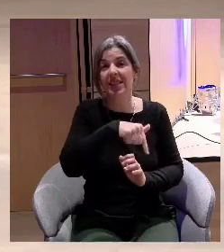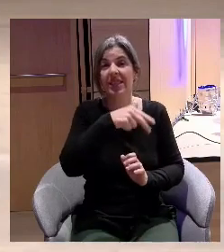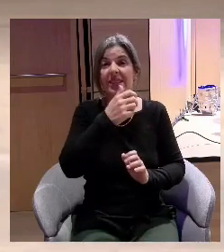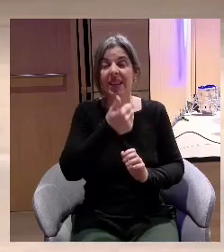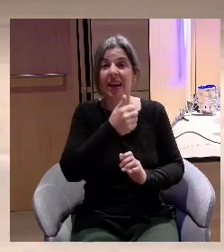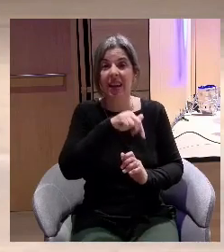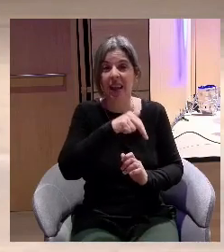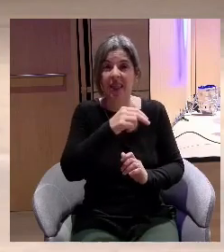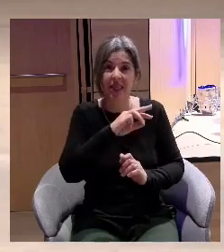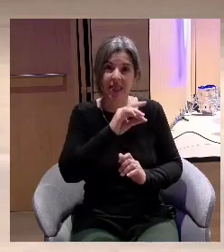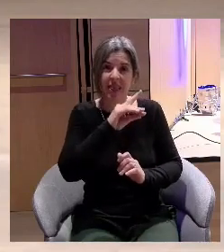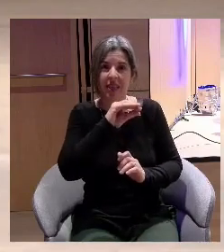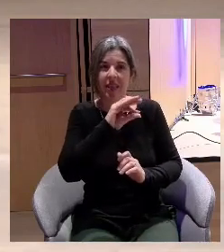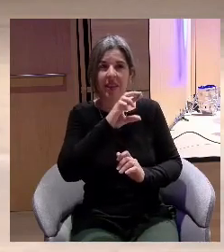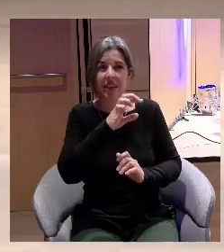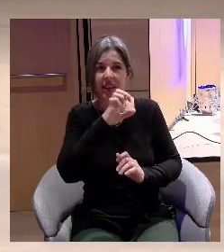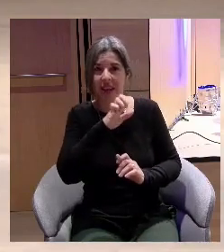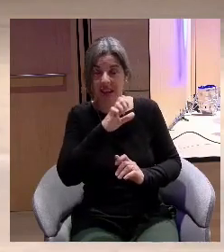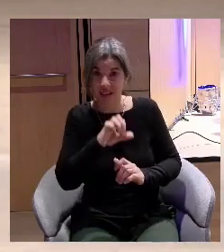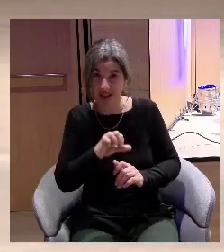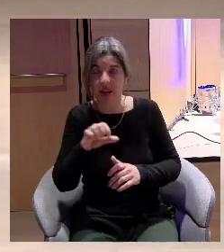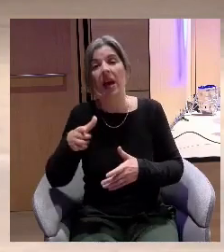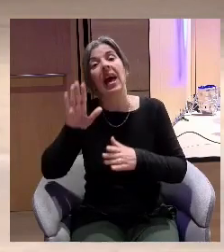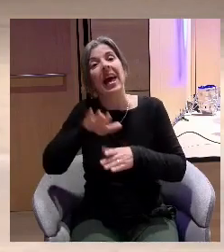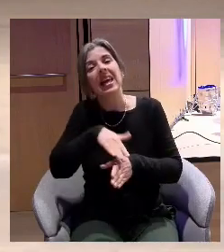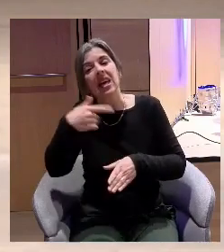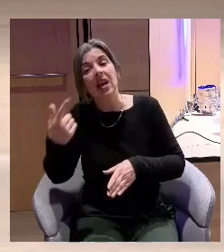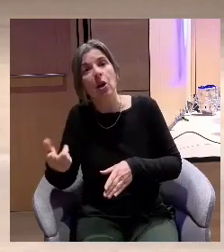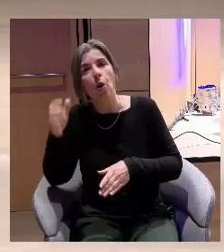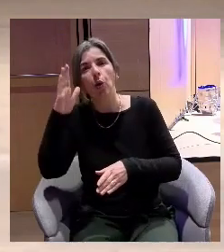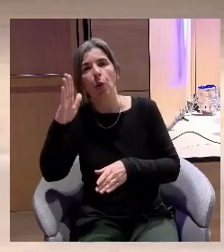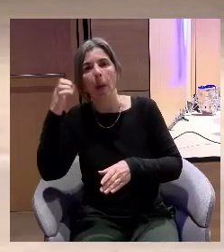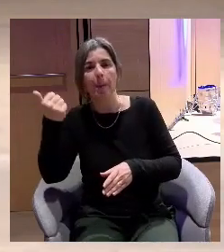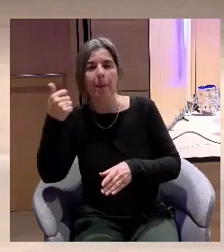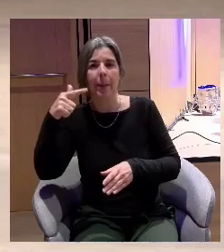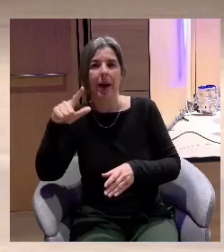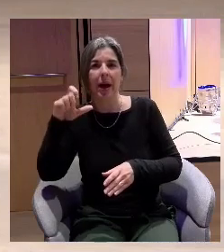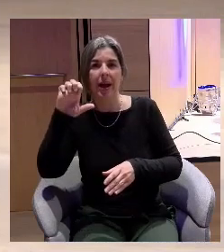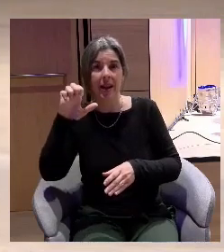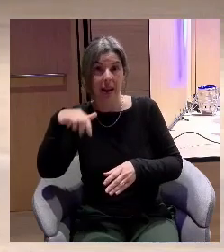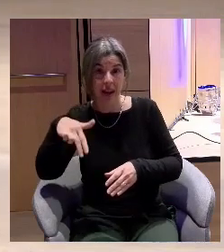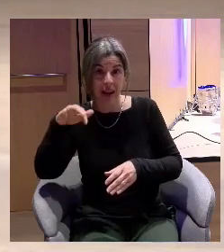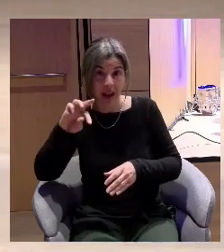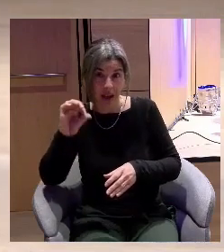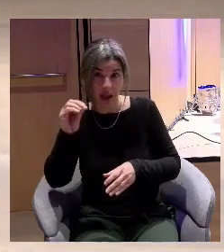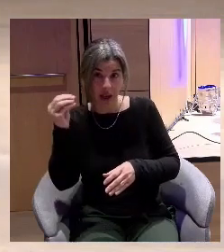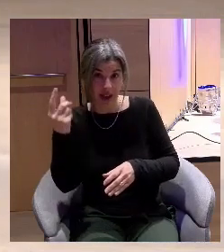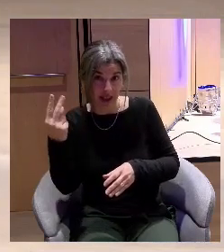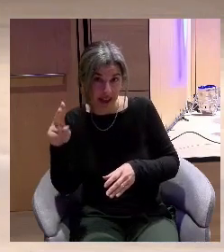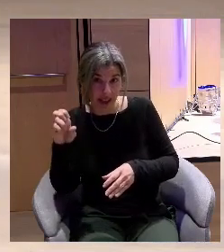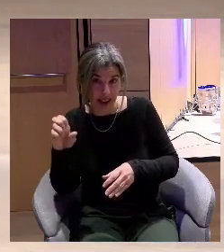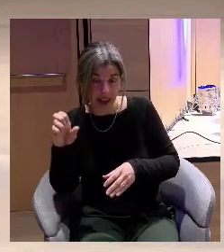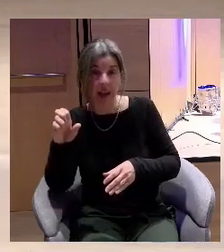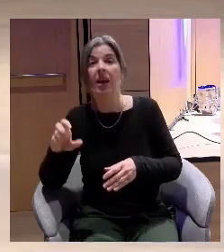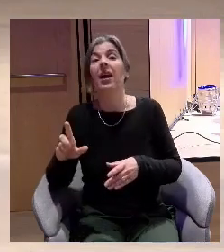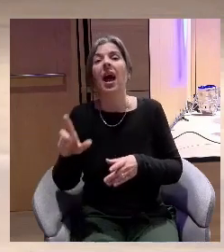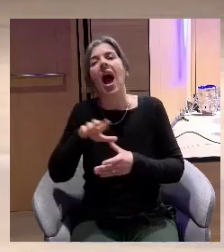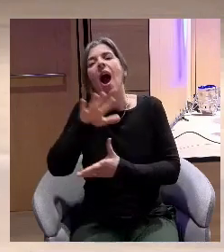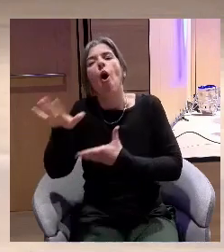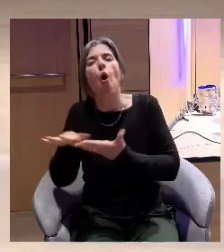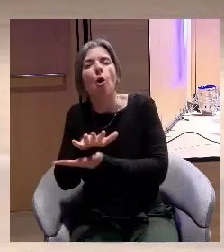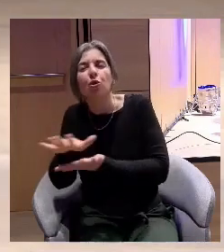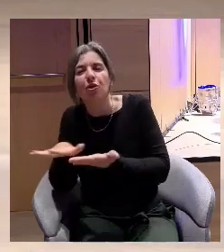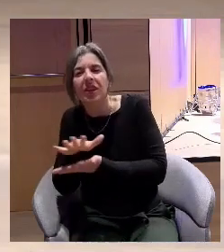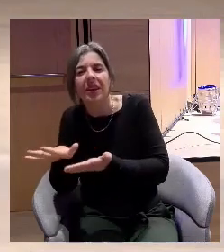libre de América, entonces el palenque lo asociamos a esos tipos de territorio que digamos tienen